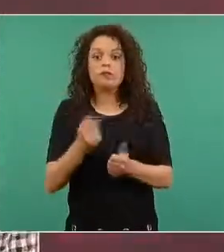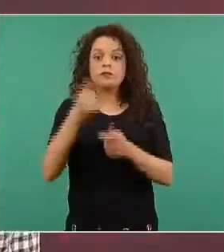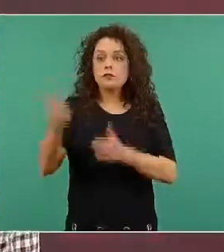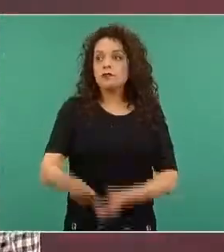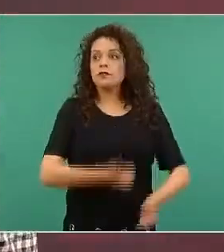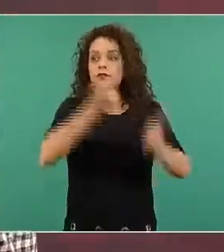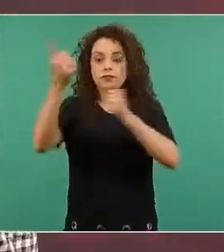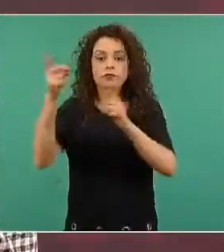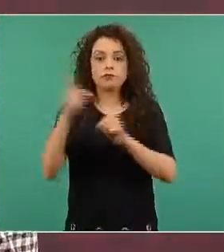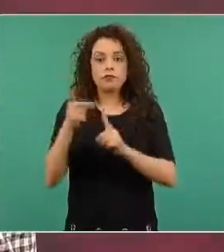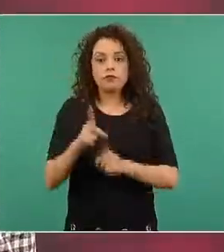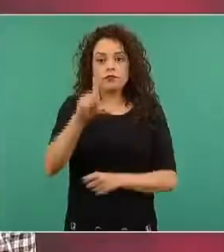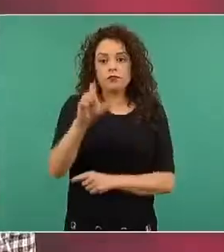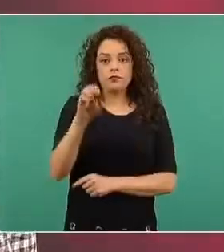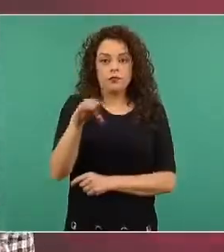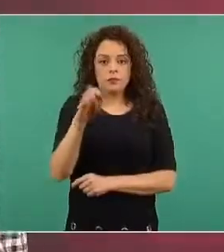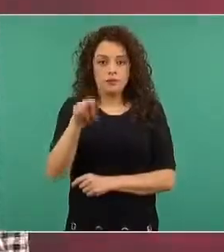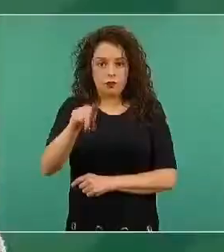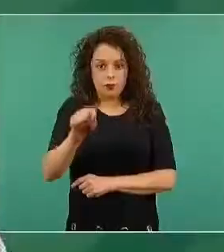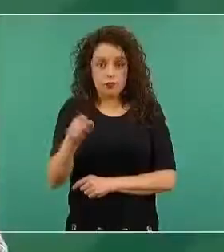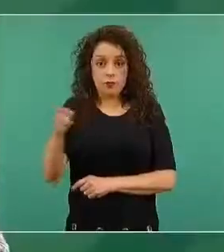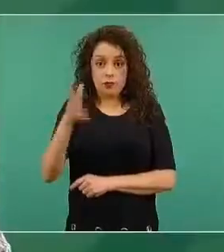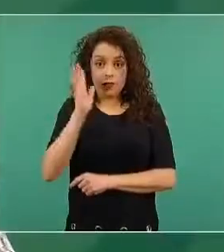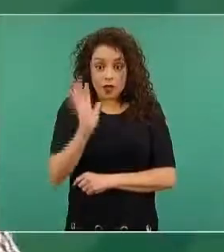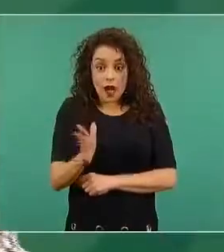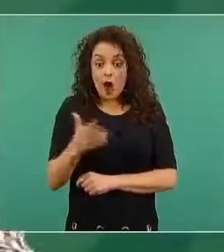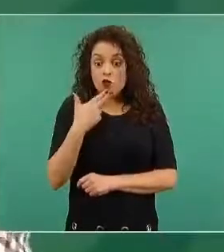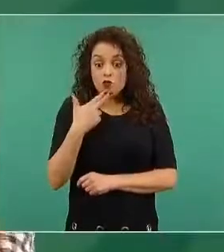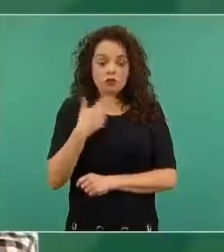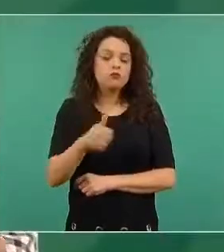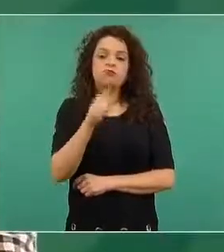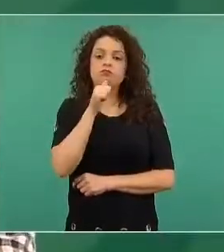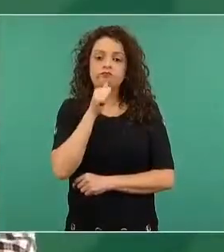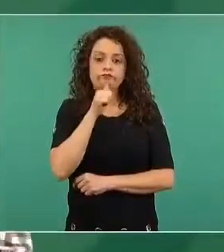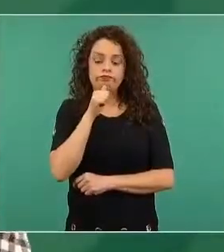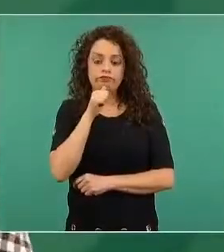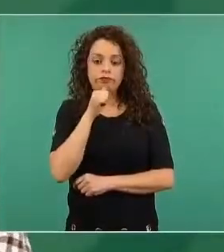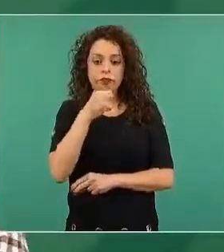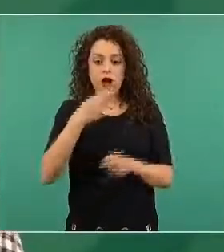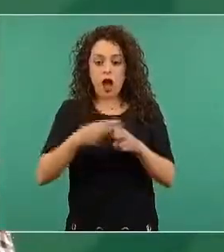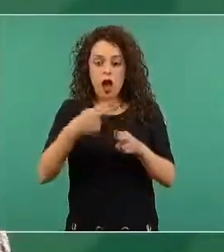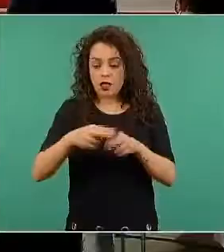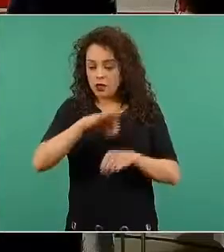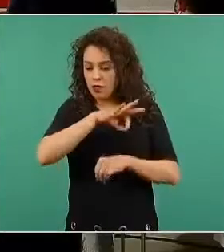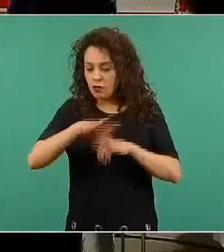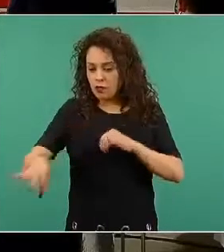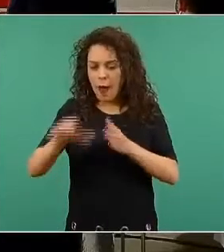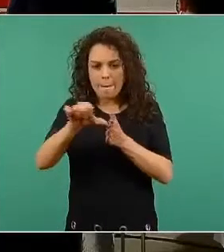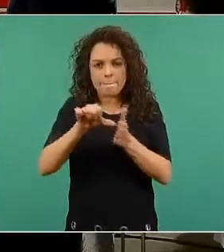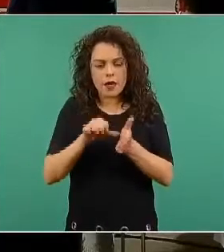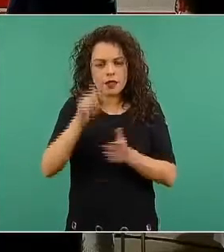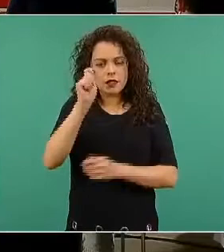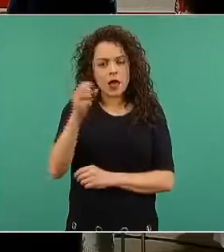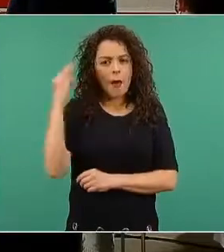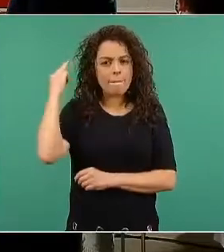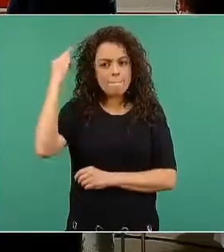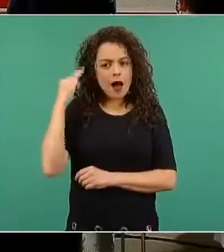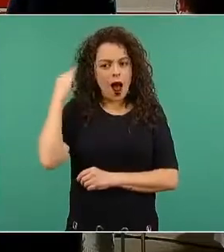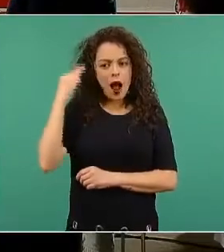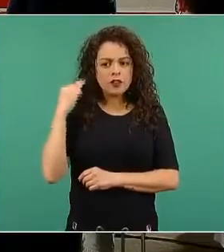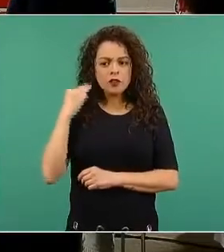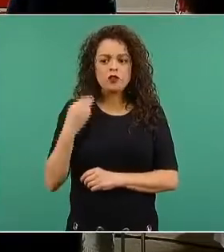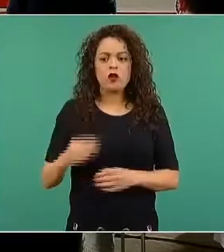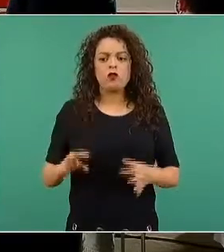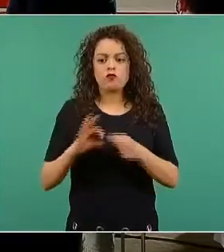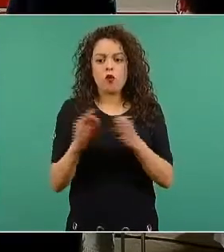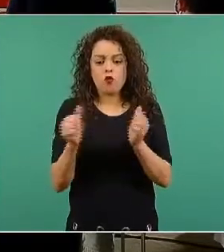de Leomont y todavía no va a ser directamente utilizado. A finales de marzo, de acuerdo al calendario, ya